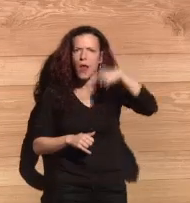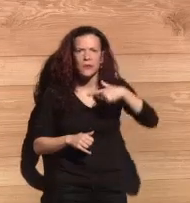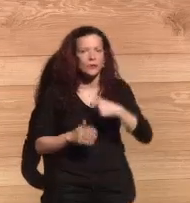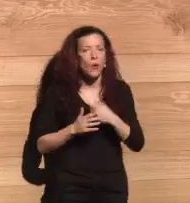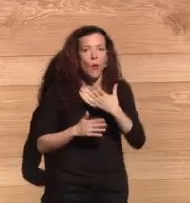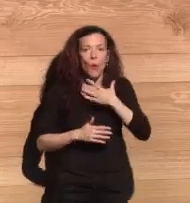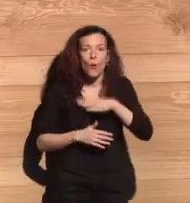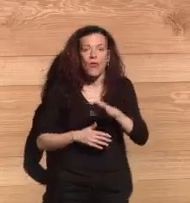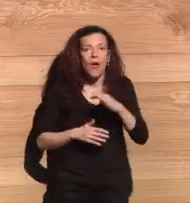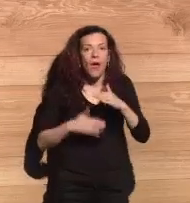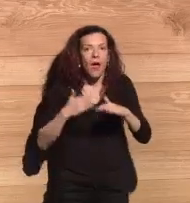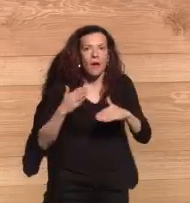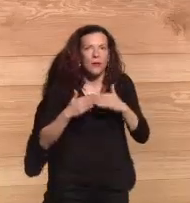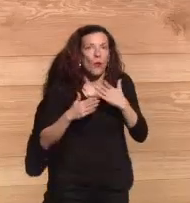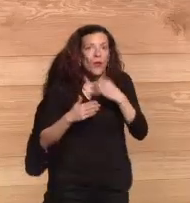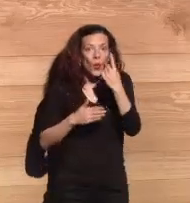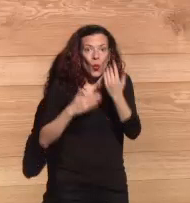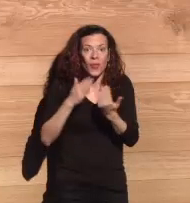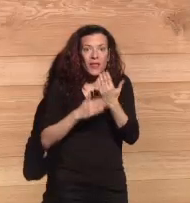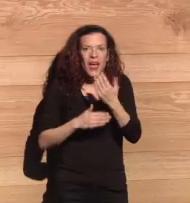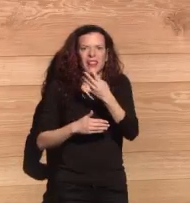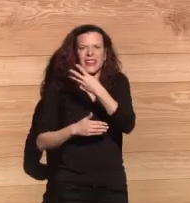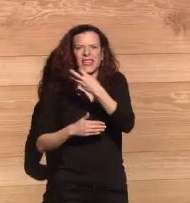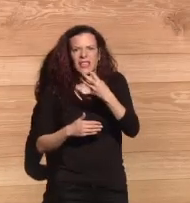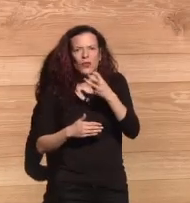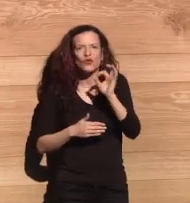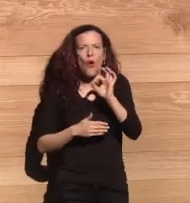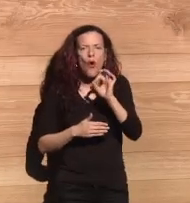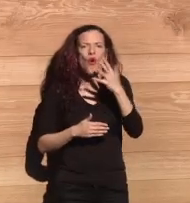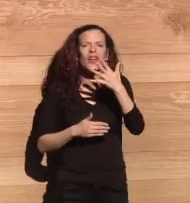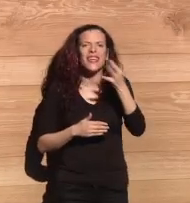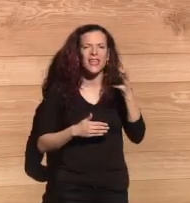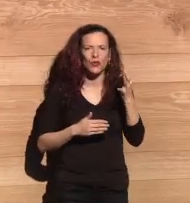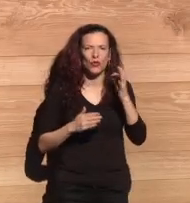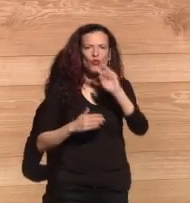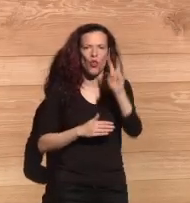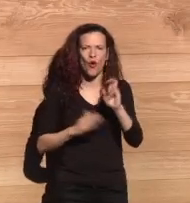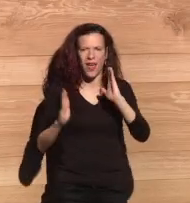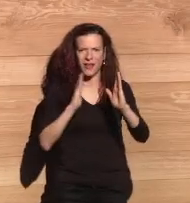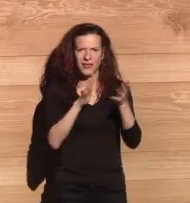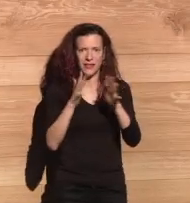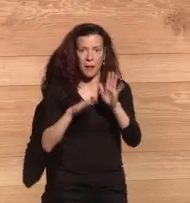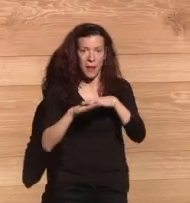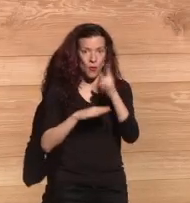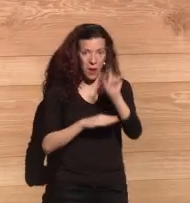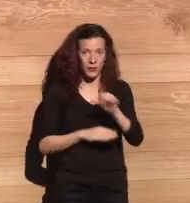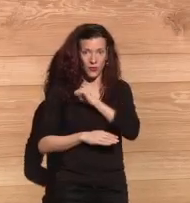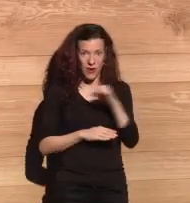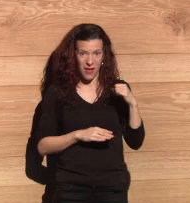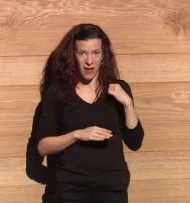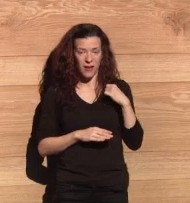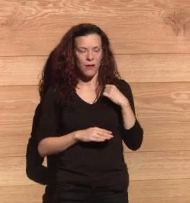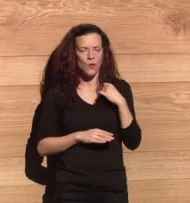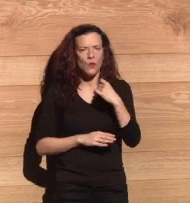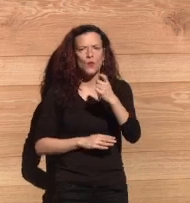hablando de que te puede ir al día entre 300 y 500 dólares. Para un freelance eso es muy